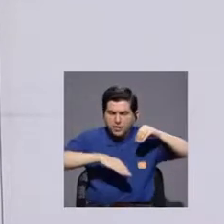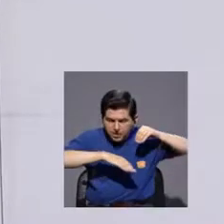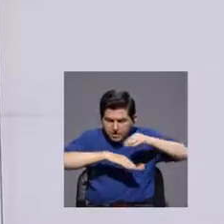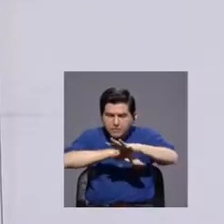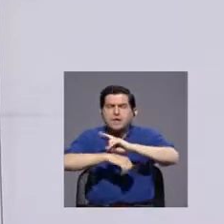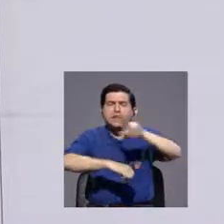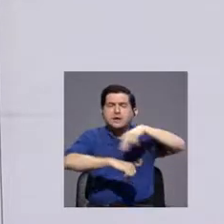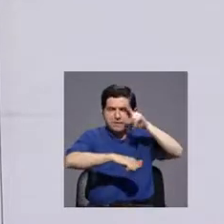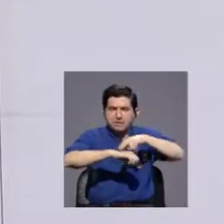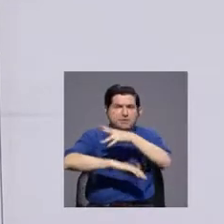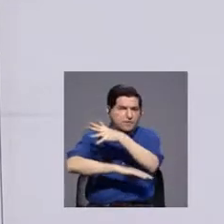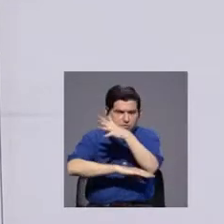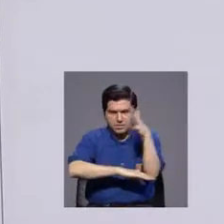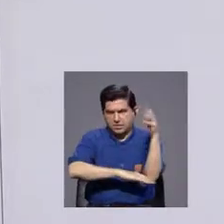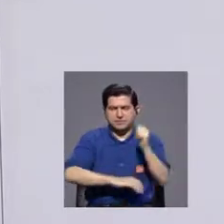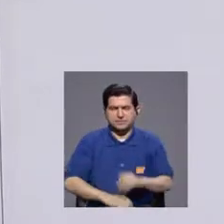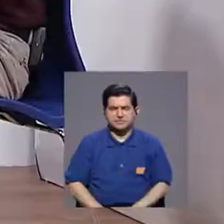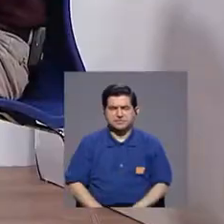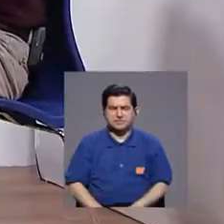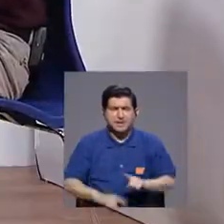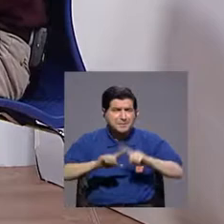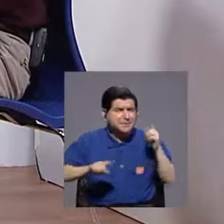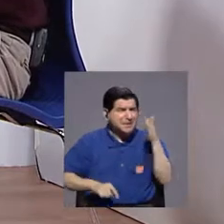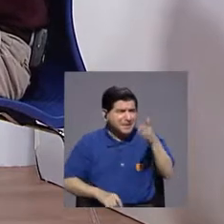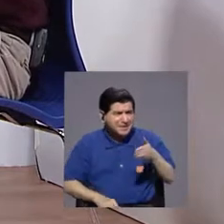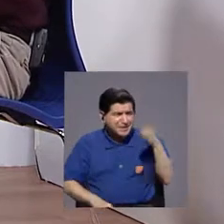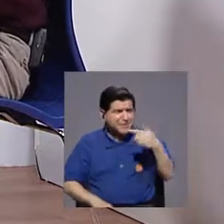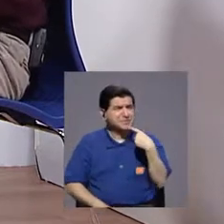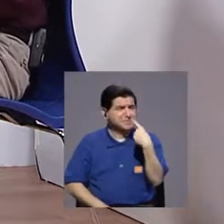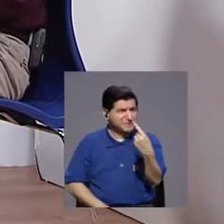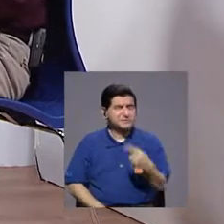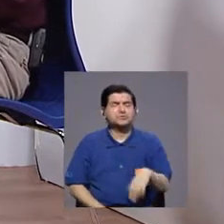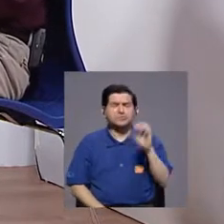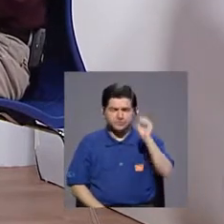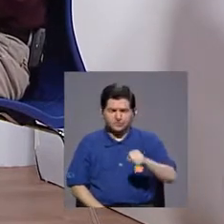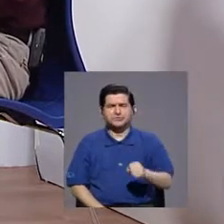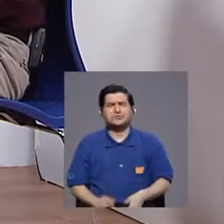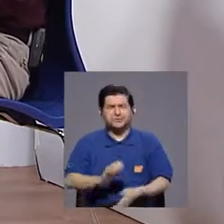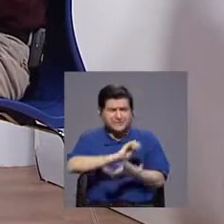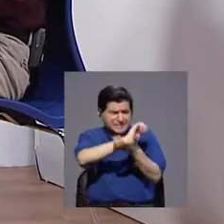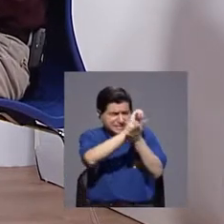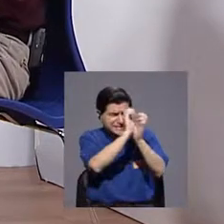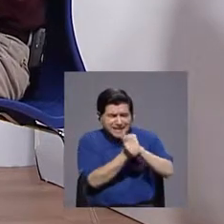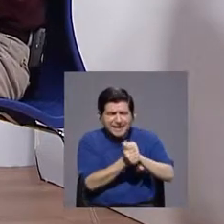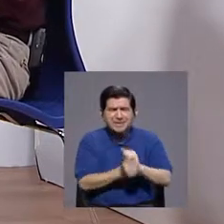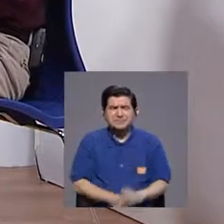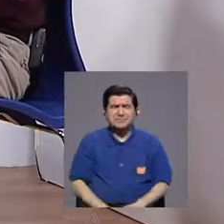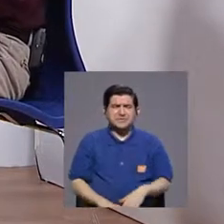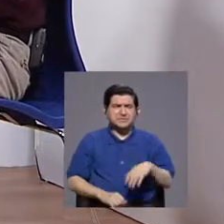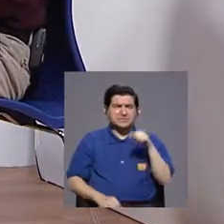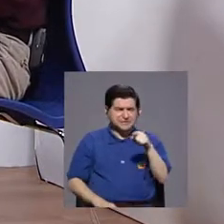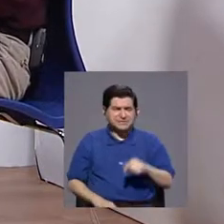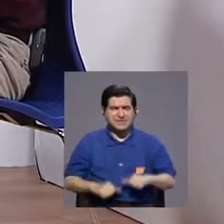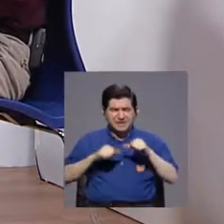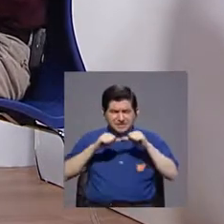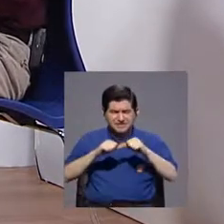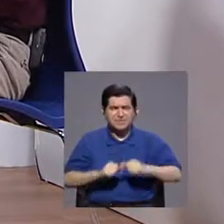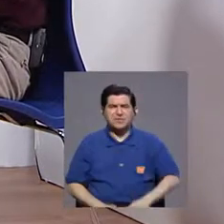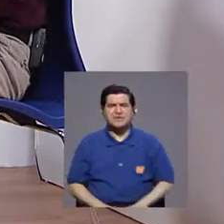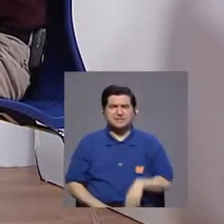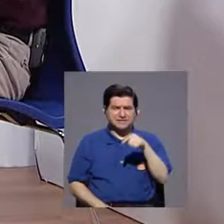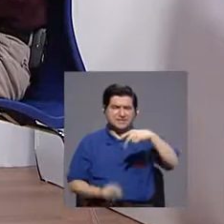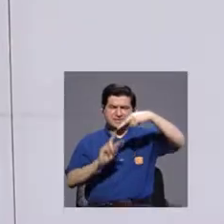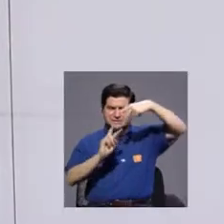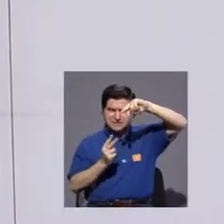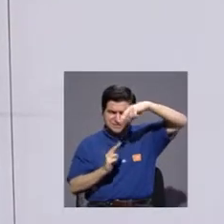de manera natural en este local muy lento decía una decir las mutaciones o los cambios en las secuencias de adn ocurren